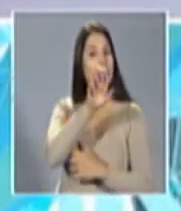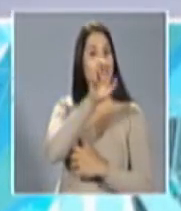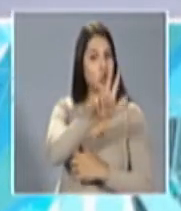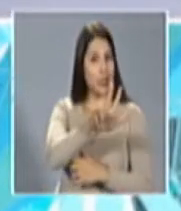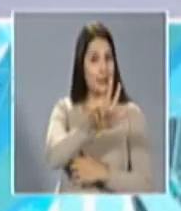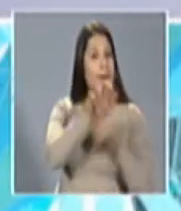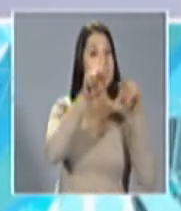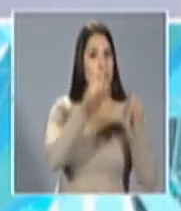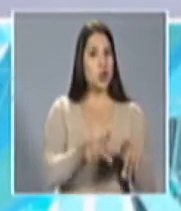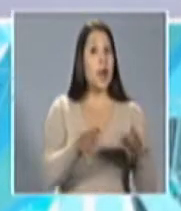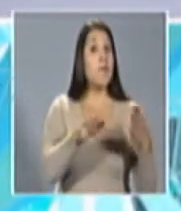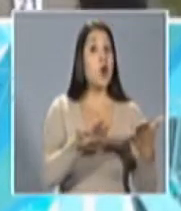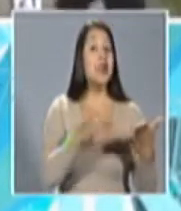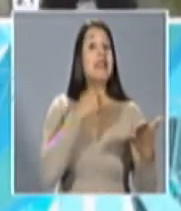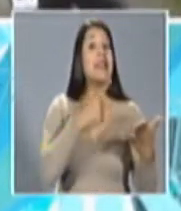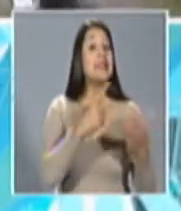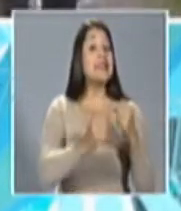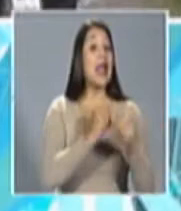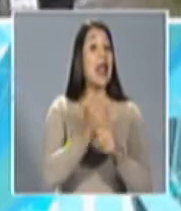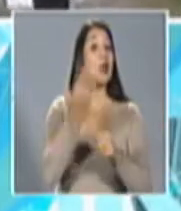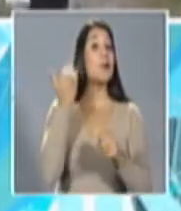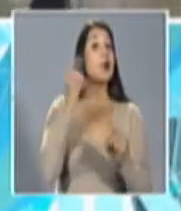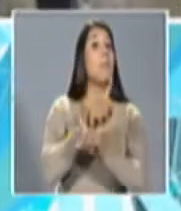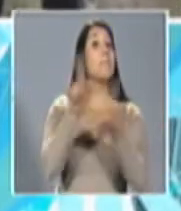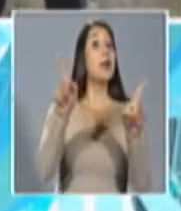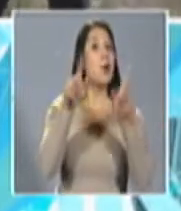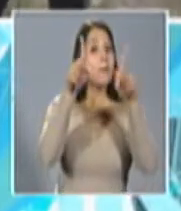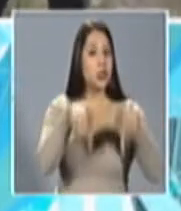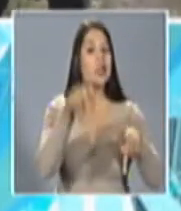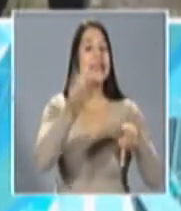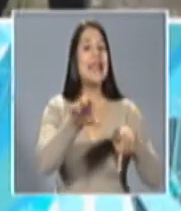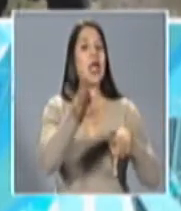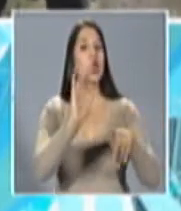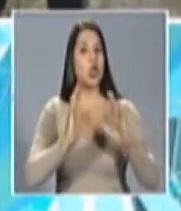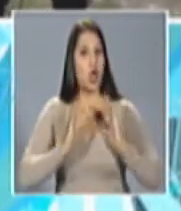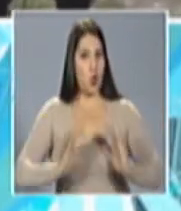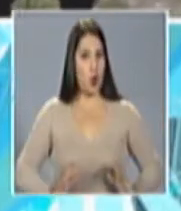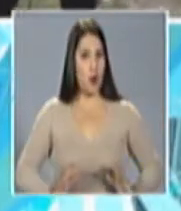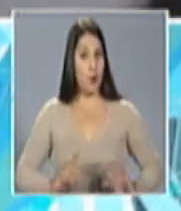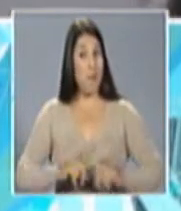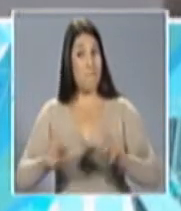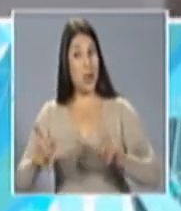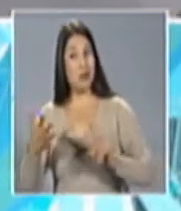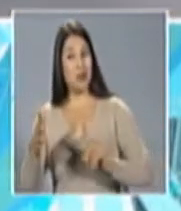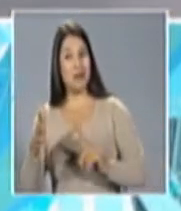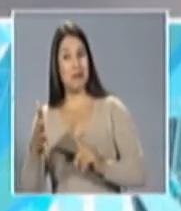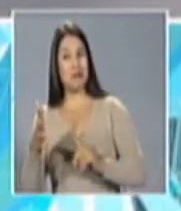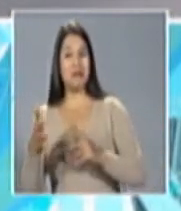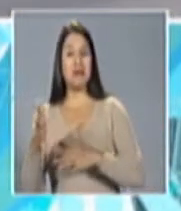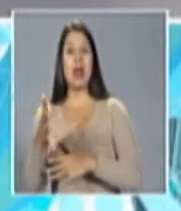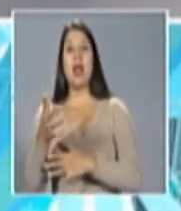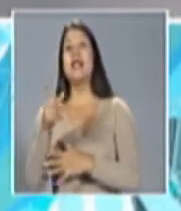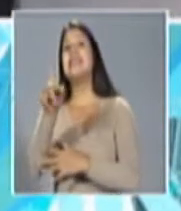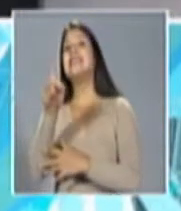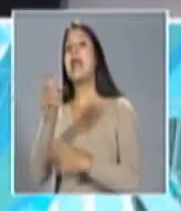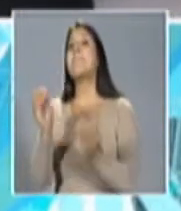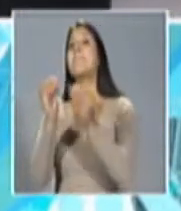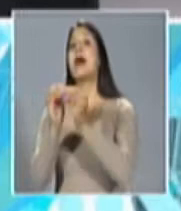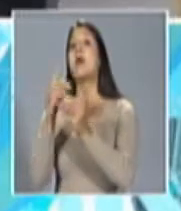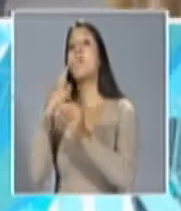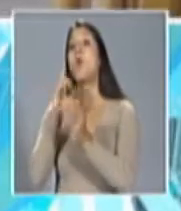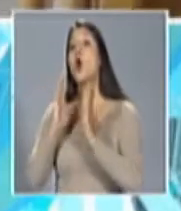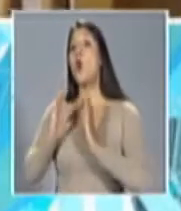o posiblemente algunos de estos 100 desaparecidos puedan ser homicidios que también no estamos contabilizando. Eso es un primer dato. Y en